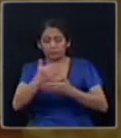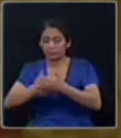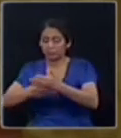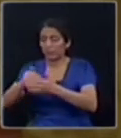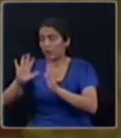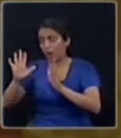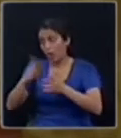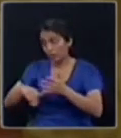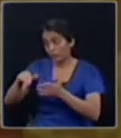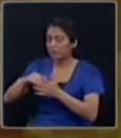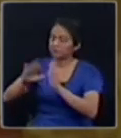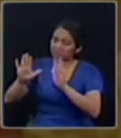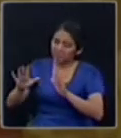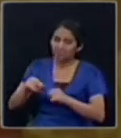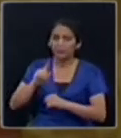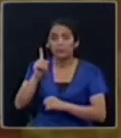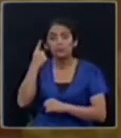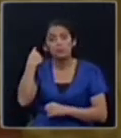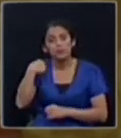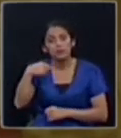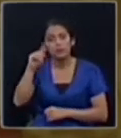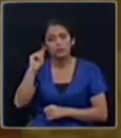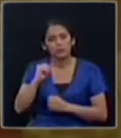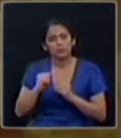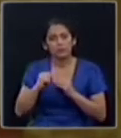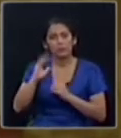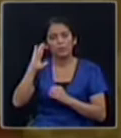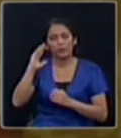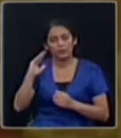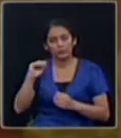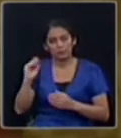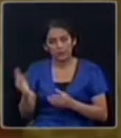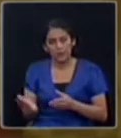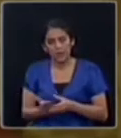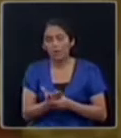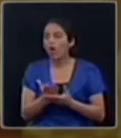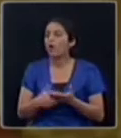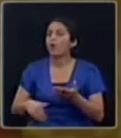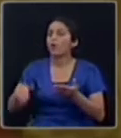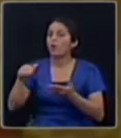observadores nacionales e internacionales, incluyendo la OEA.